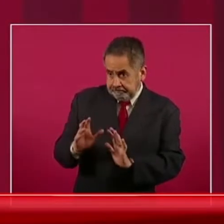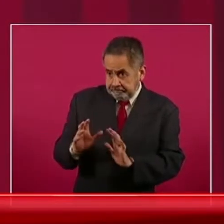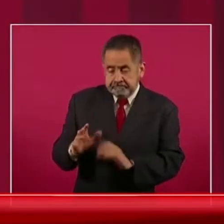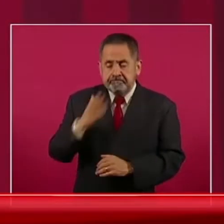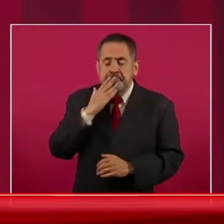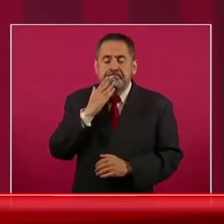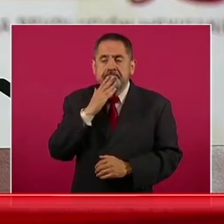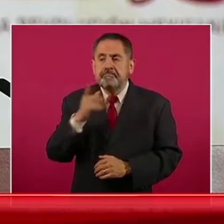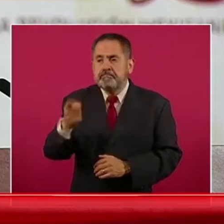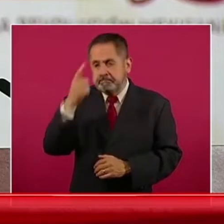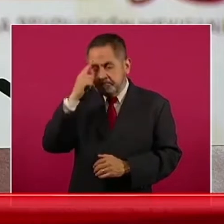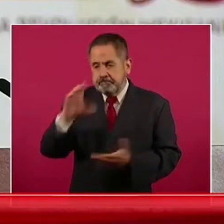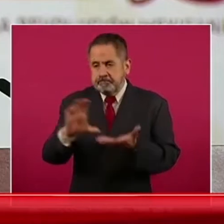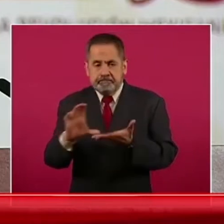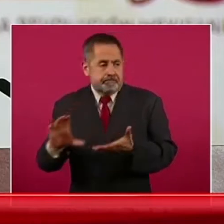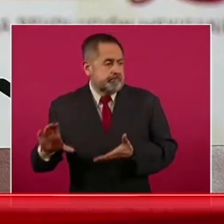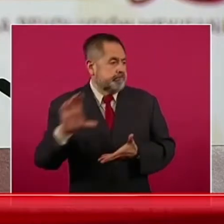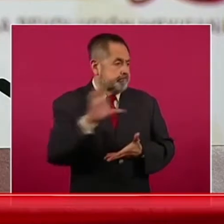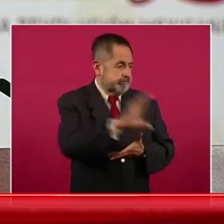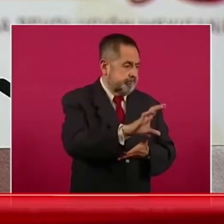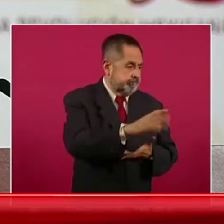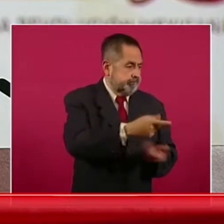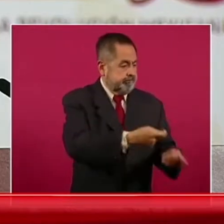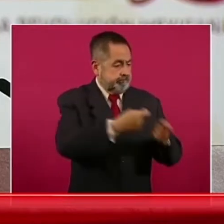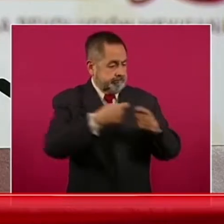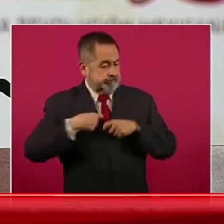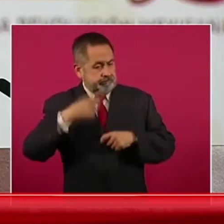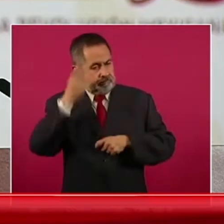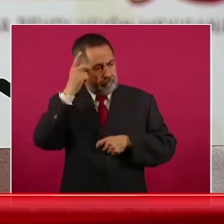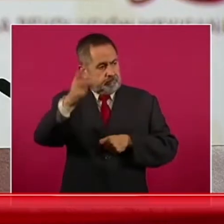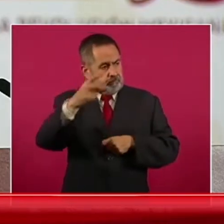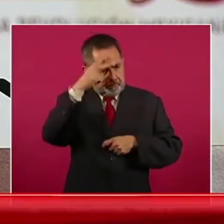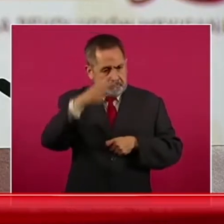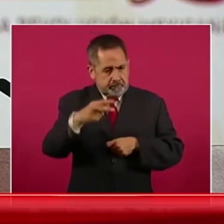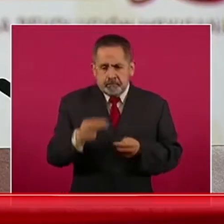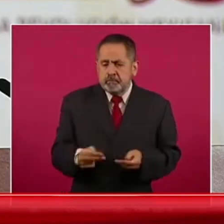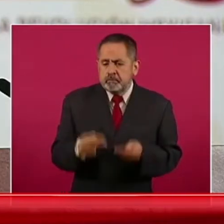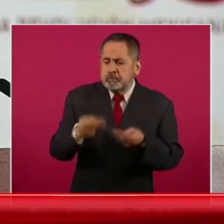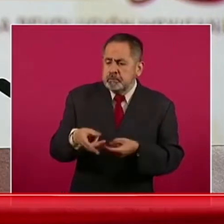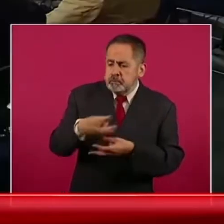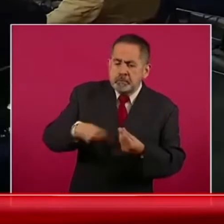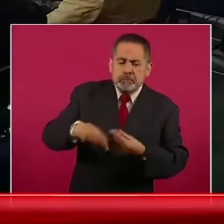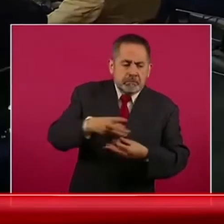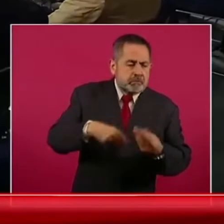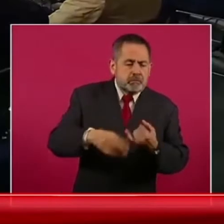para proteger a sus clientes.